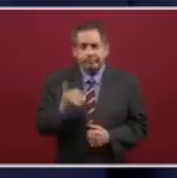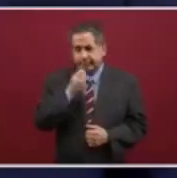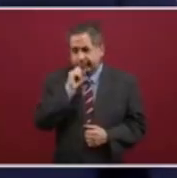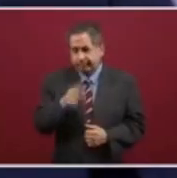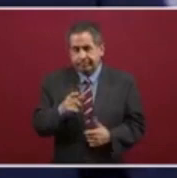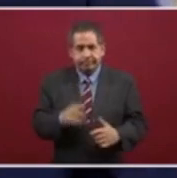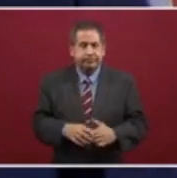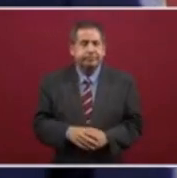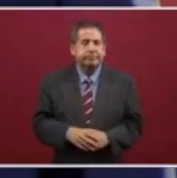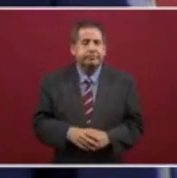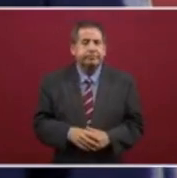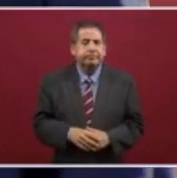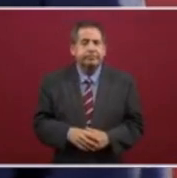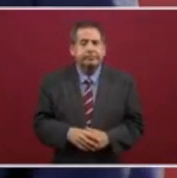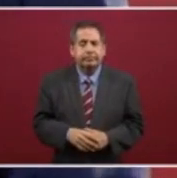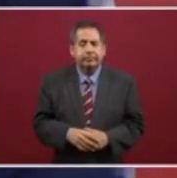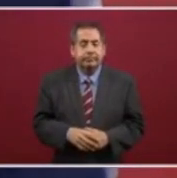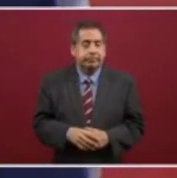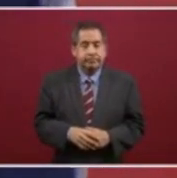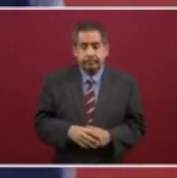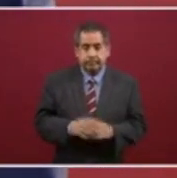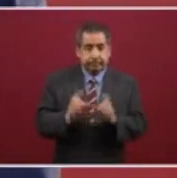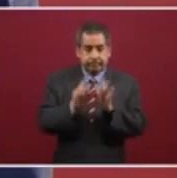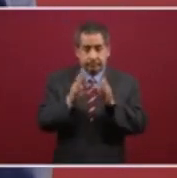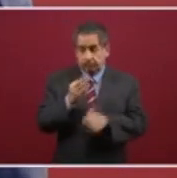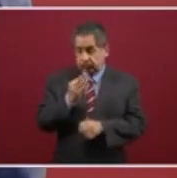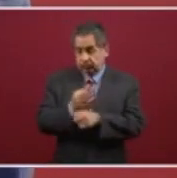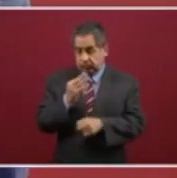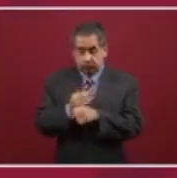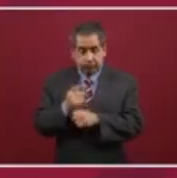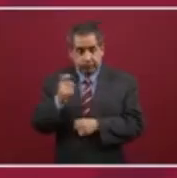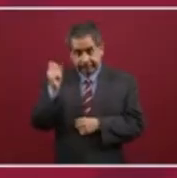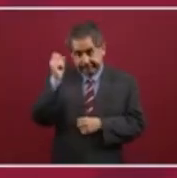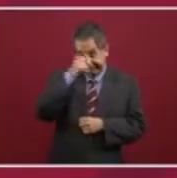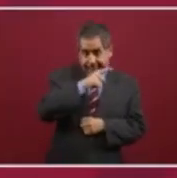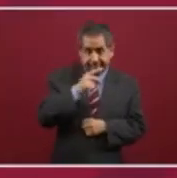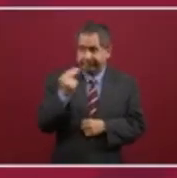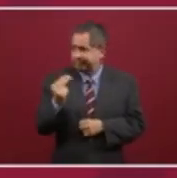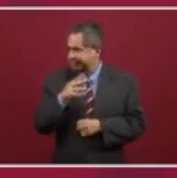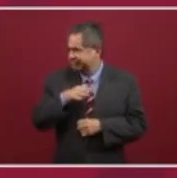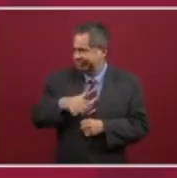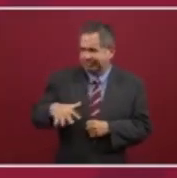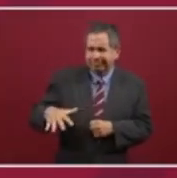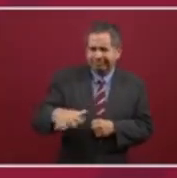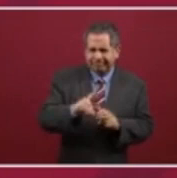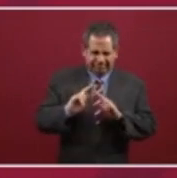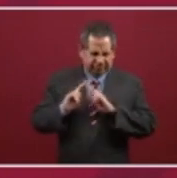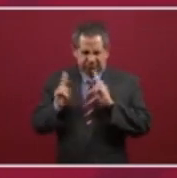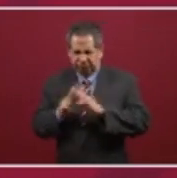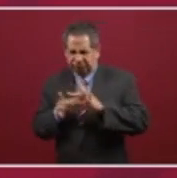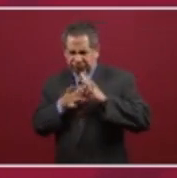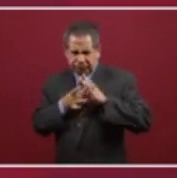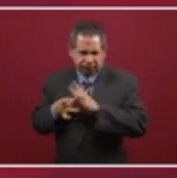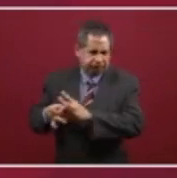Incluso en circunstancias como esta, en que se necesita la unidad nacional,